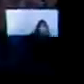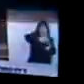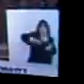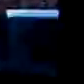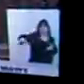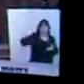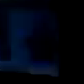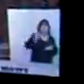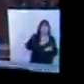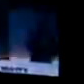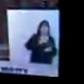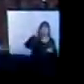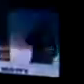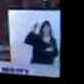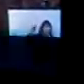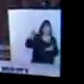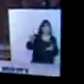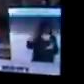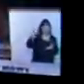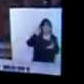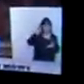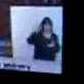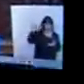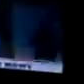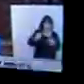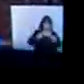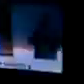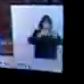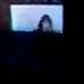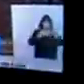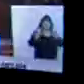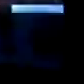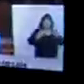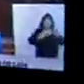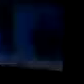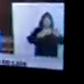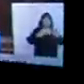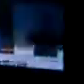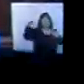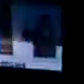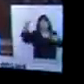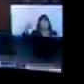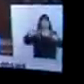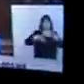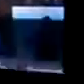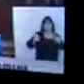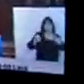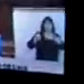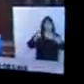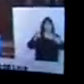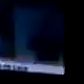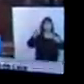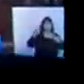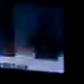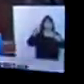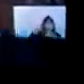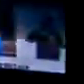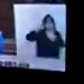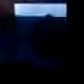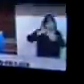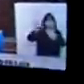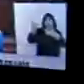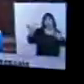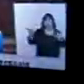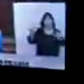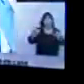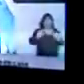18 municipios. Y 2, el desarrollo de planes sectoriales en turismo, salud, hidrocarburos y otros planes